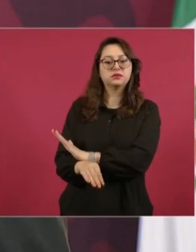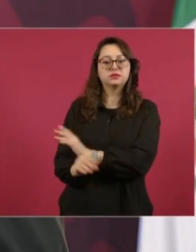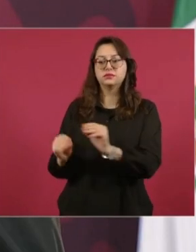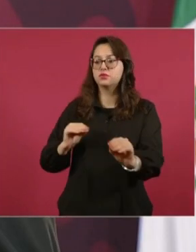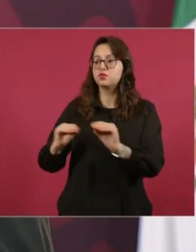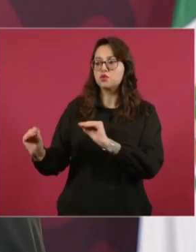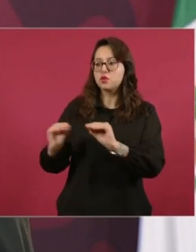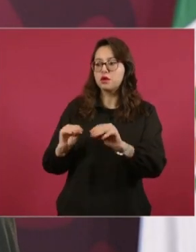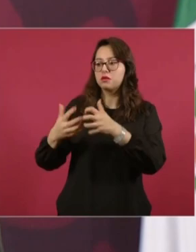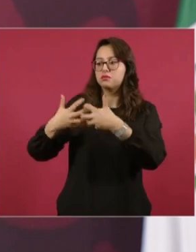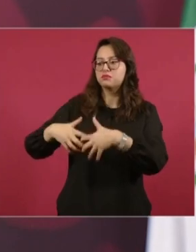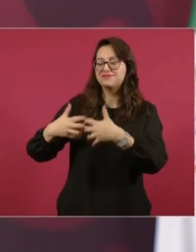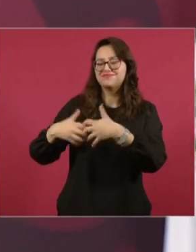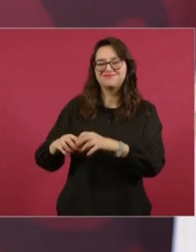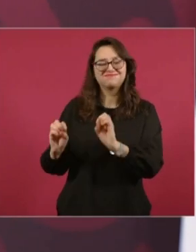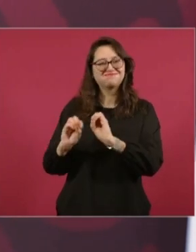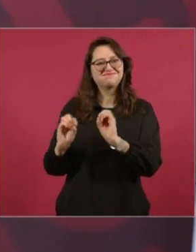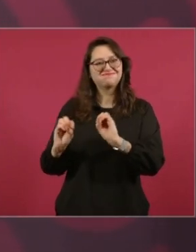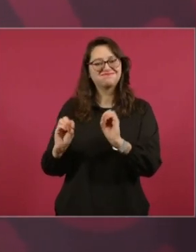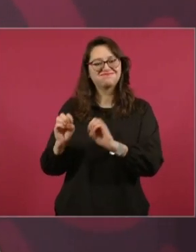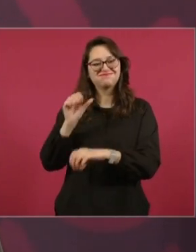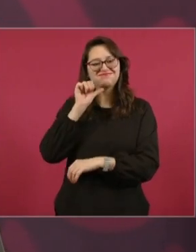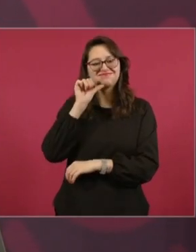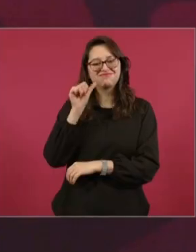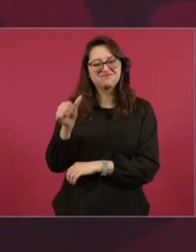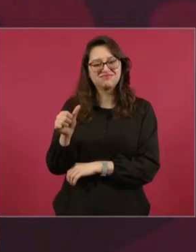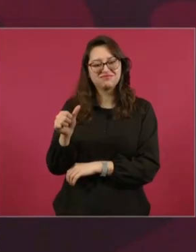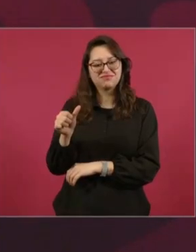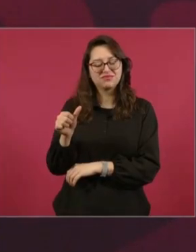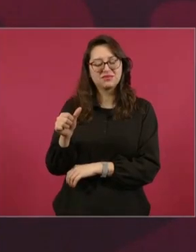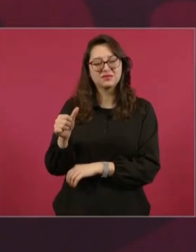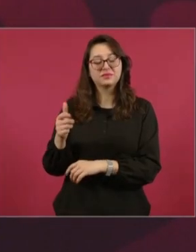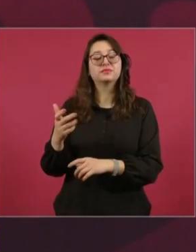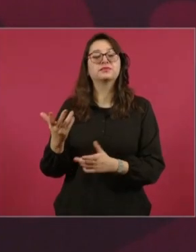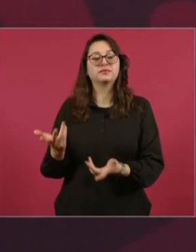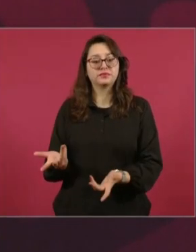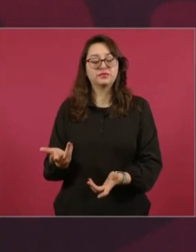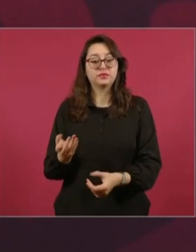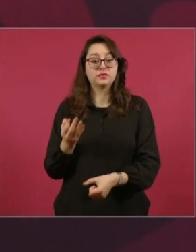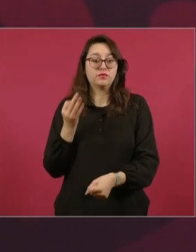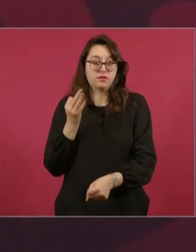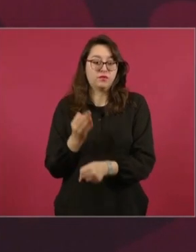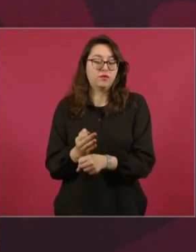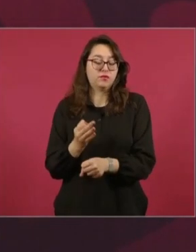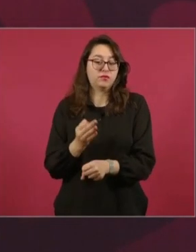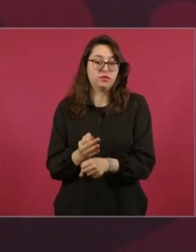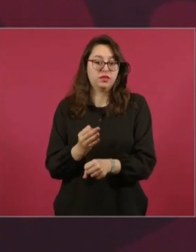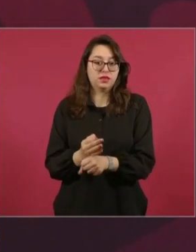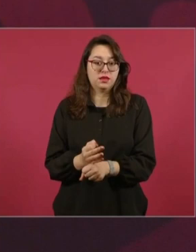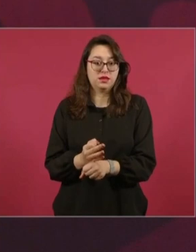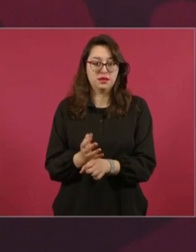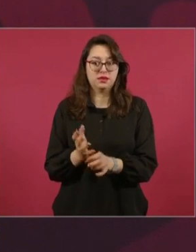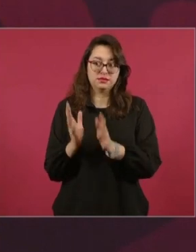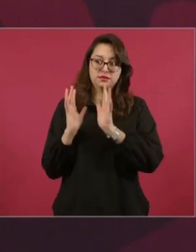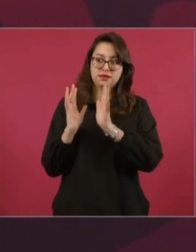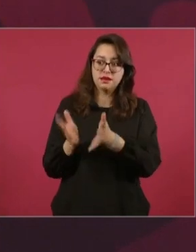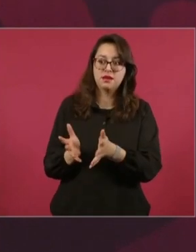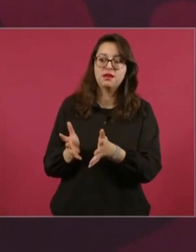sin producir. Y ahora, después de